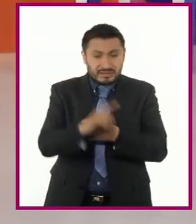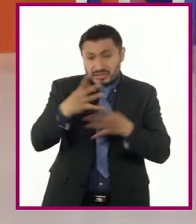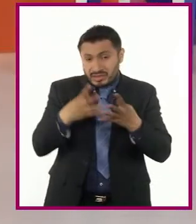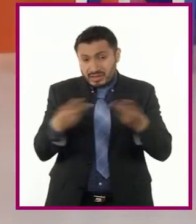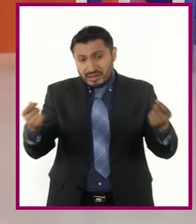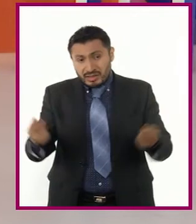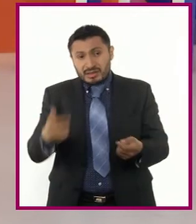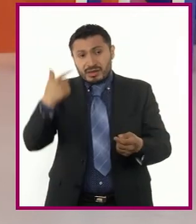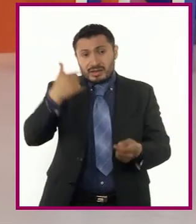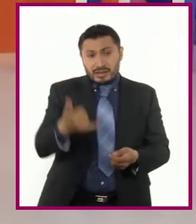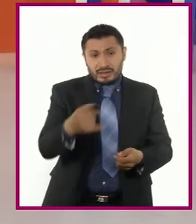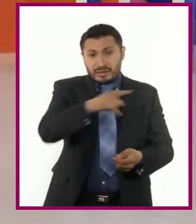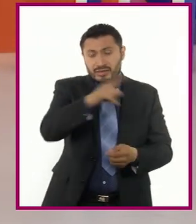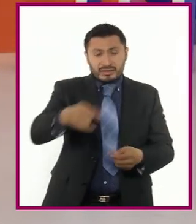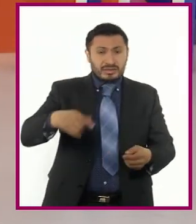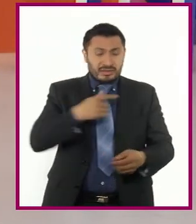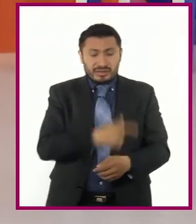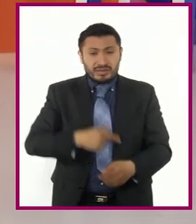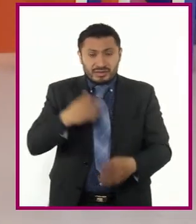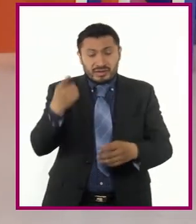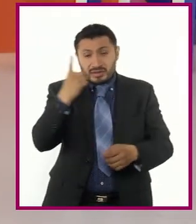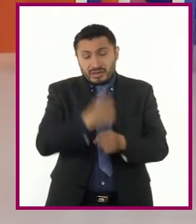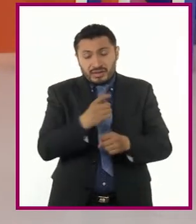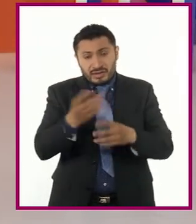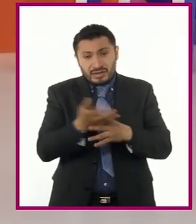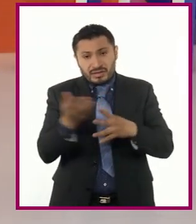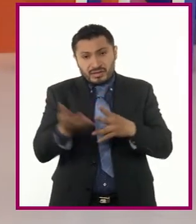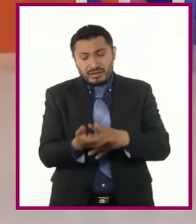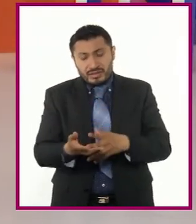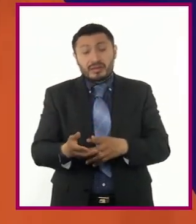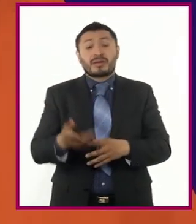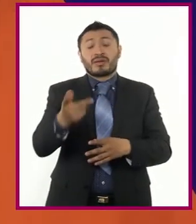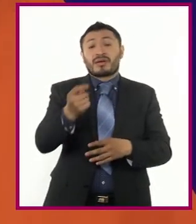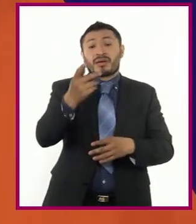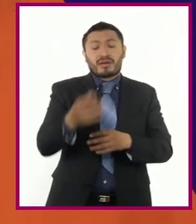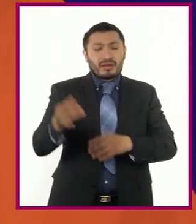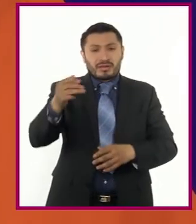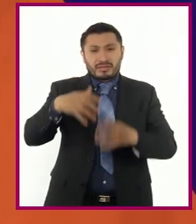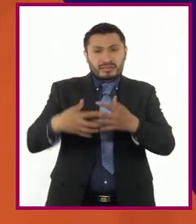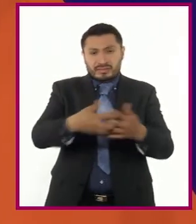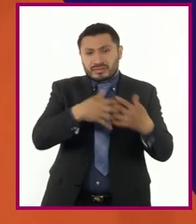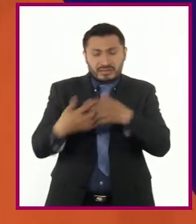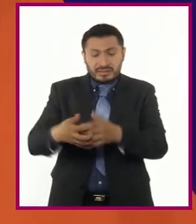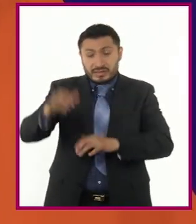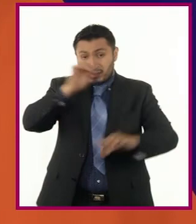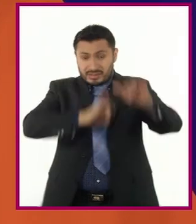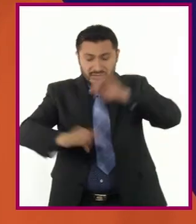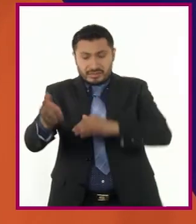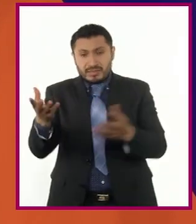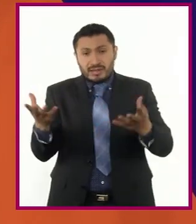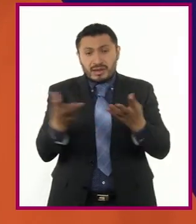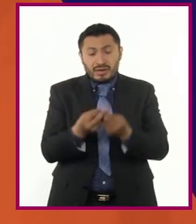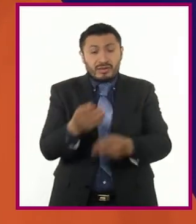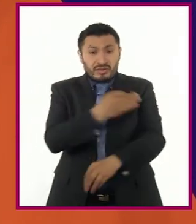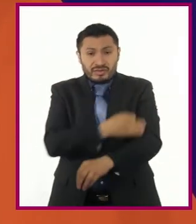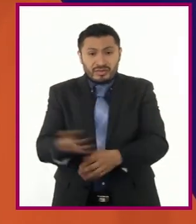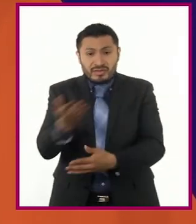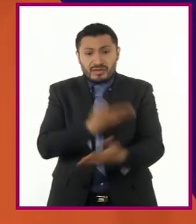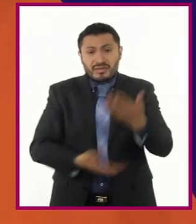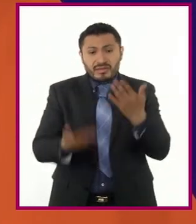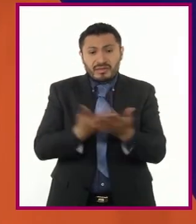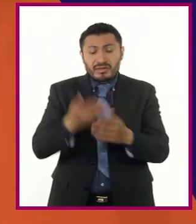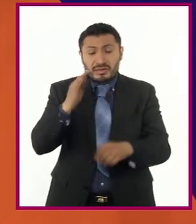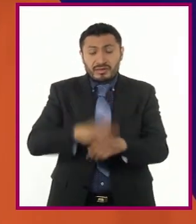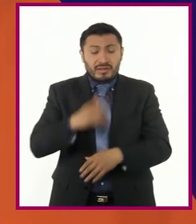ustedes hayan disfrutado el primer capítulo de la serie Enredados con la Química. Compartan con su familia lo que más les gustó de esta